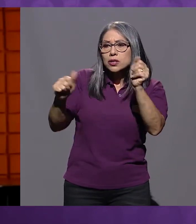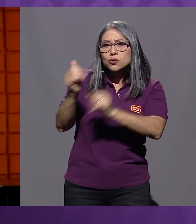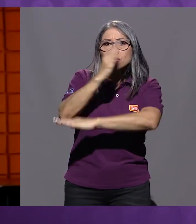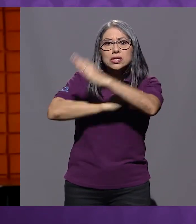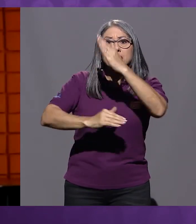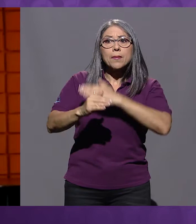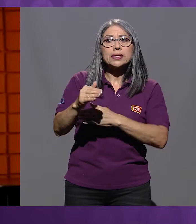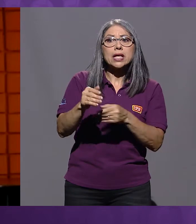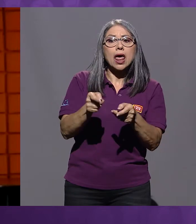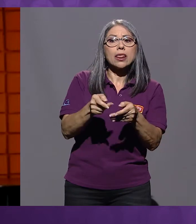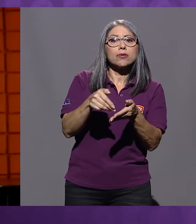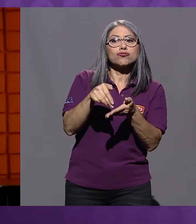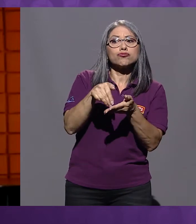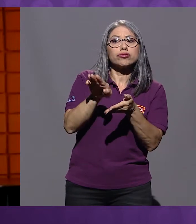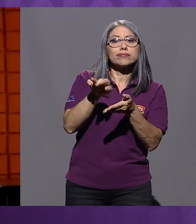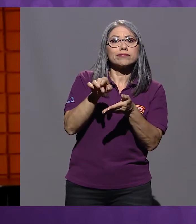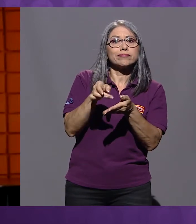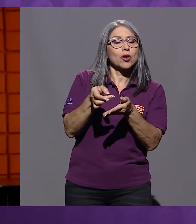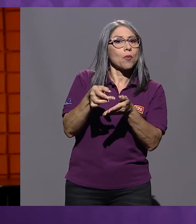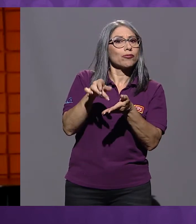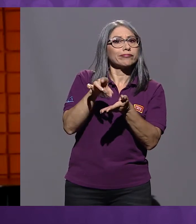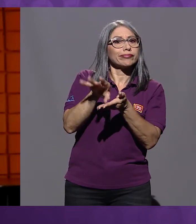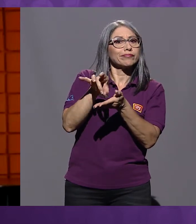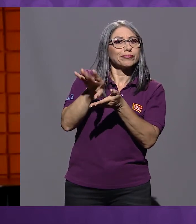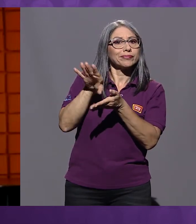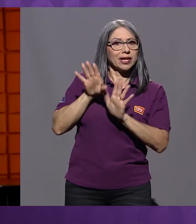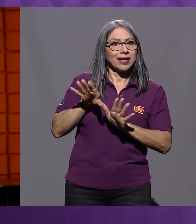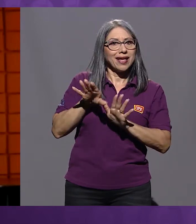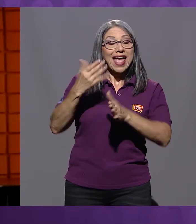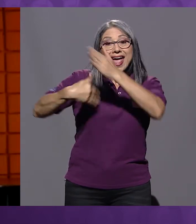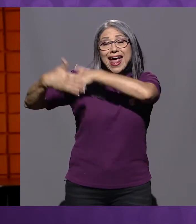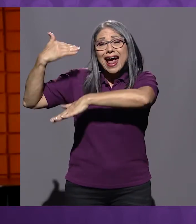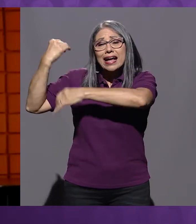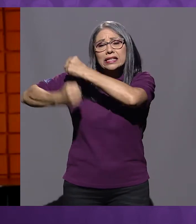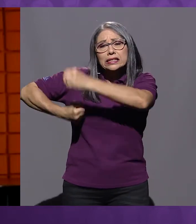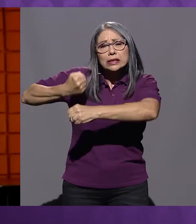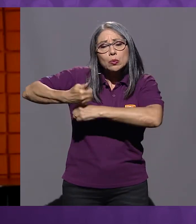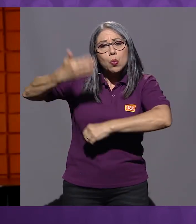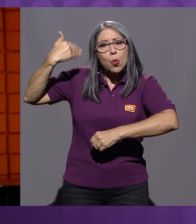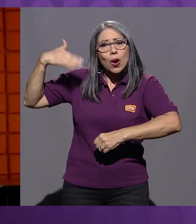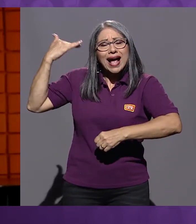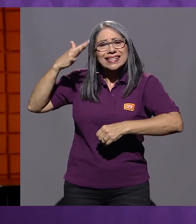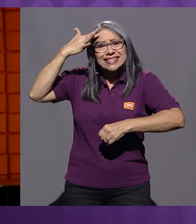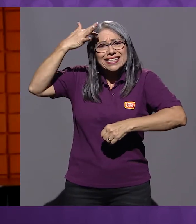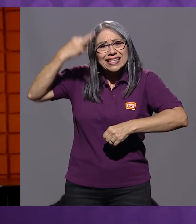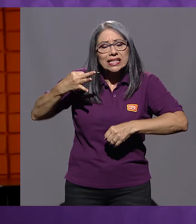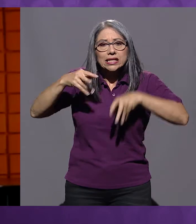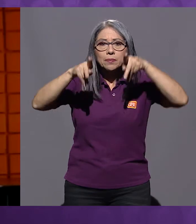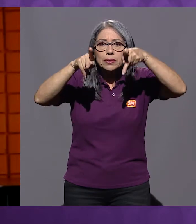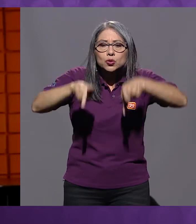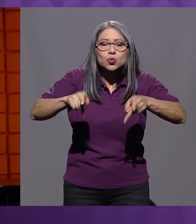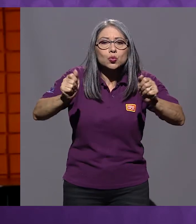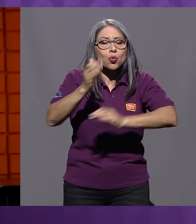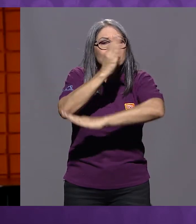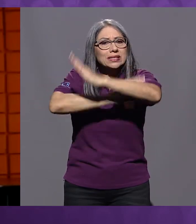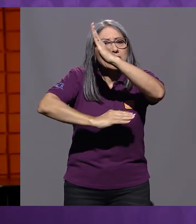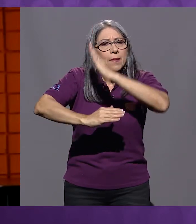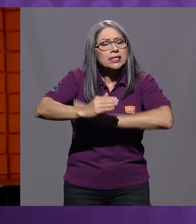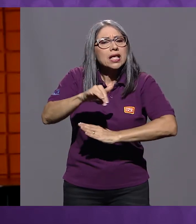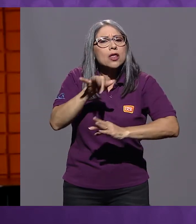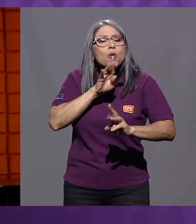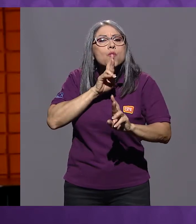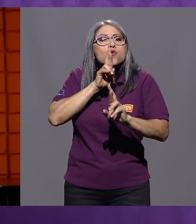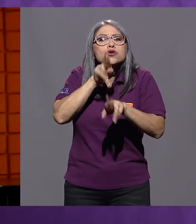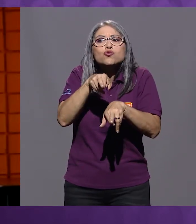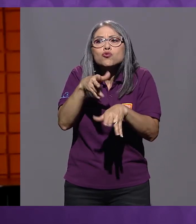personas con discapacidad y en esa época se consideraban que eran producto de algún